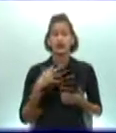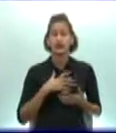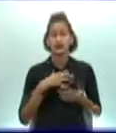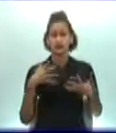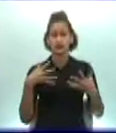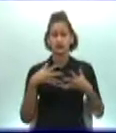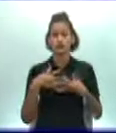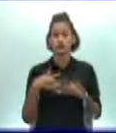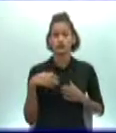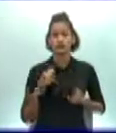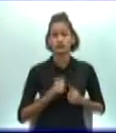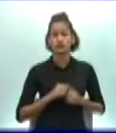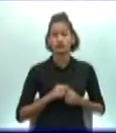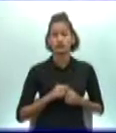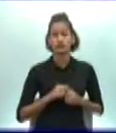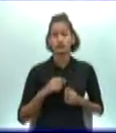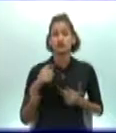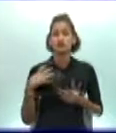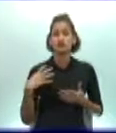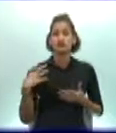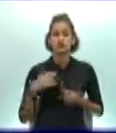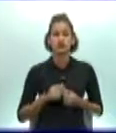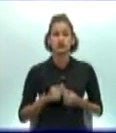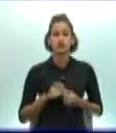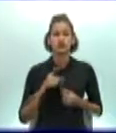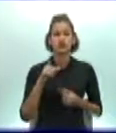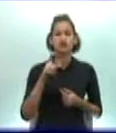mide 180 kilómetros de anchura.